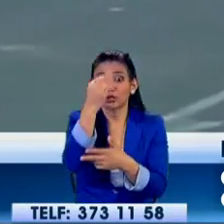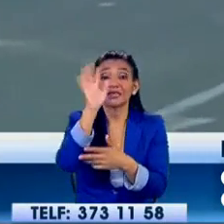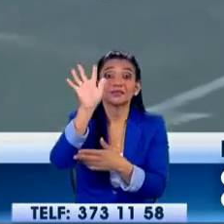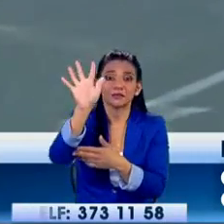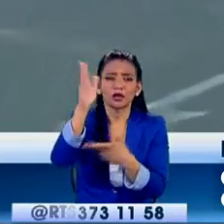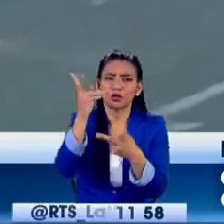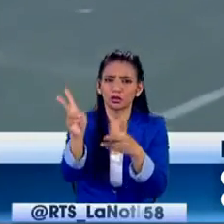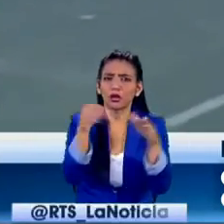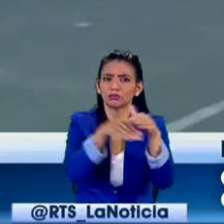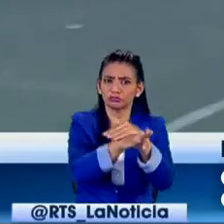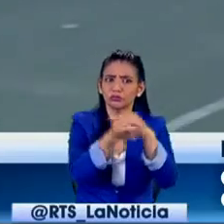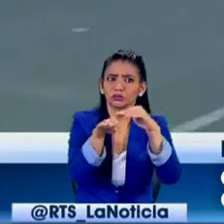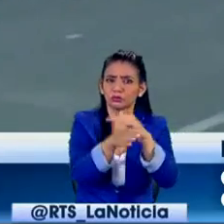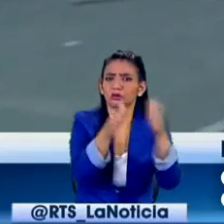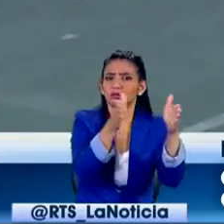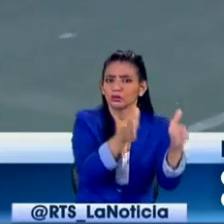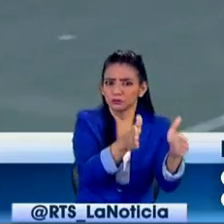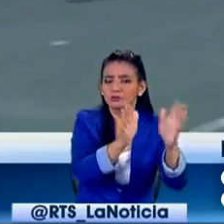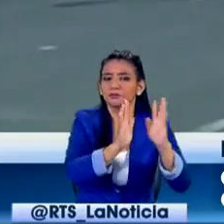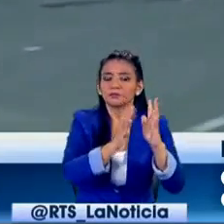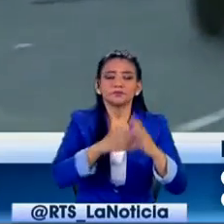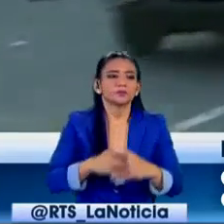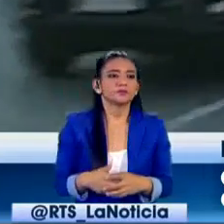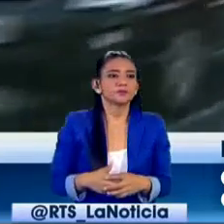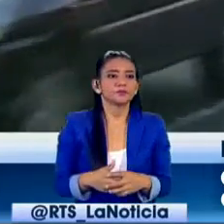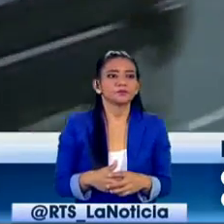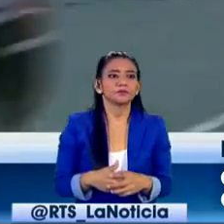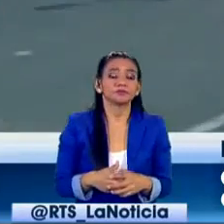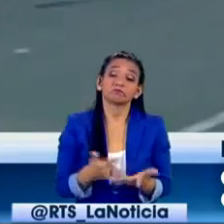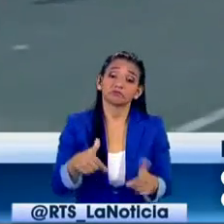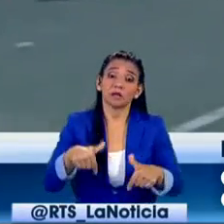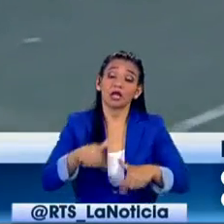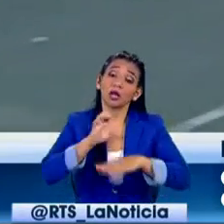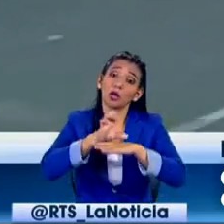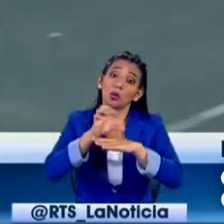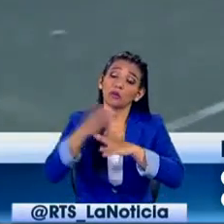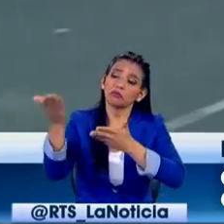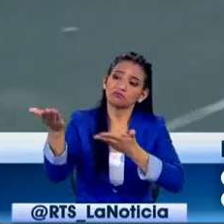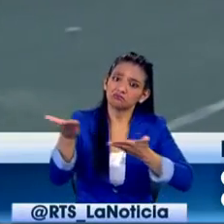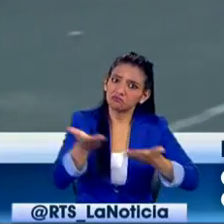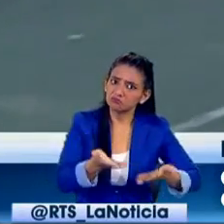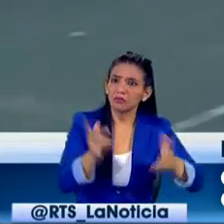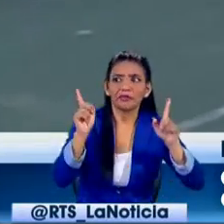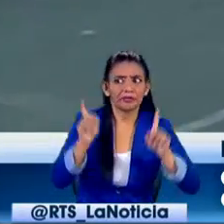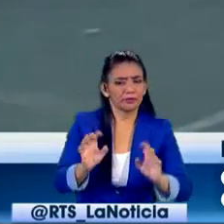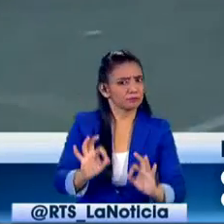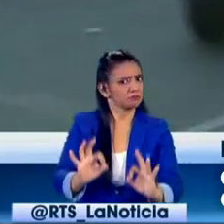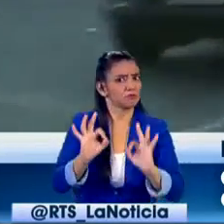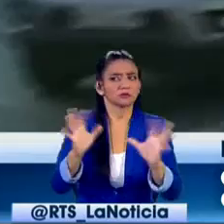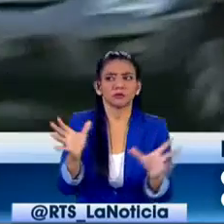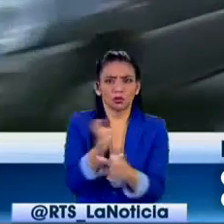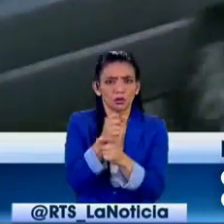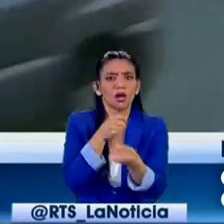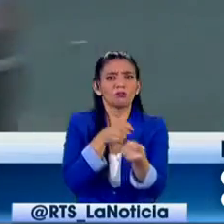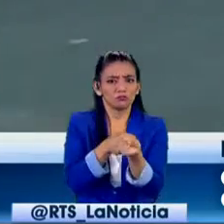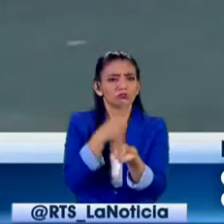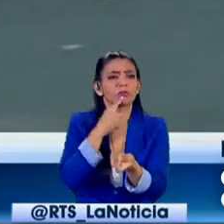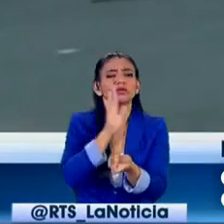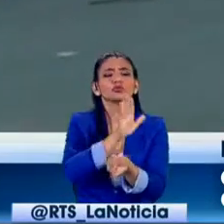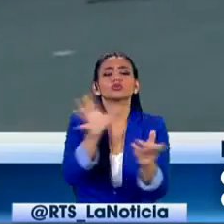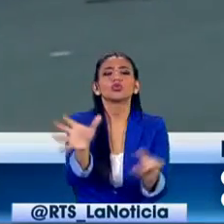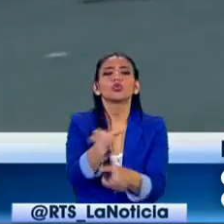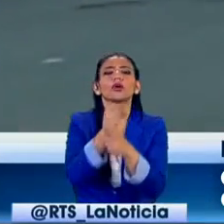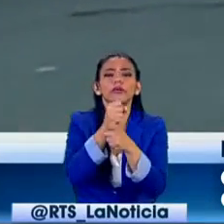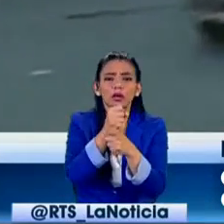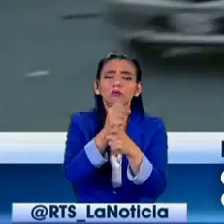cuales están hospedadas las delegaciones. Así que nuestro país como anfitrión tenemos todos que salir bien y colaborar para que la seguridad de